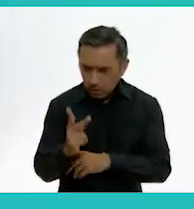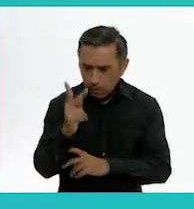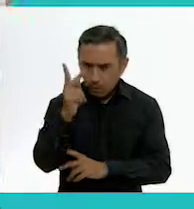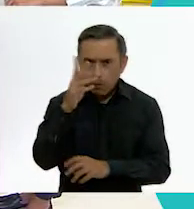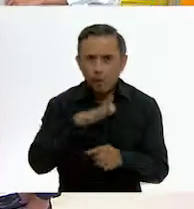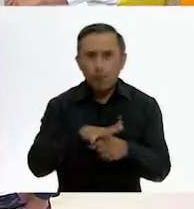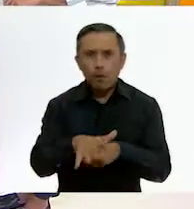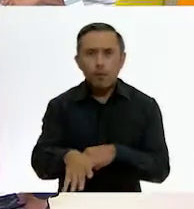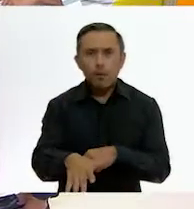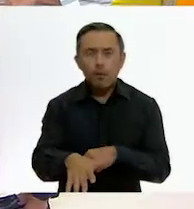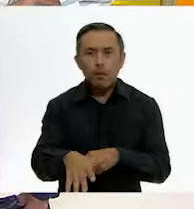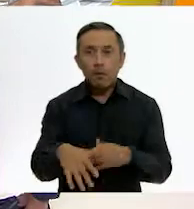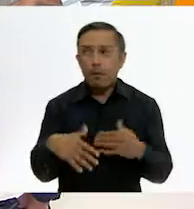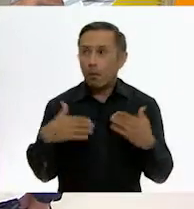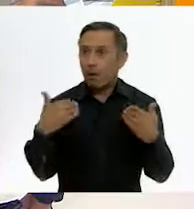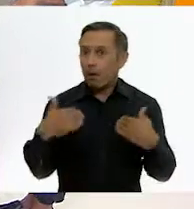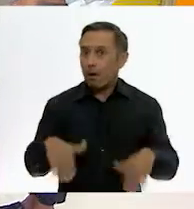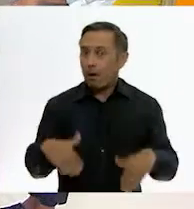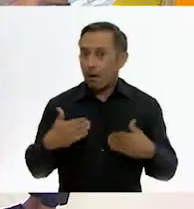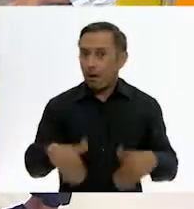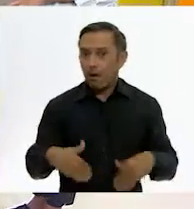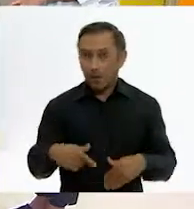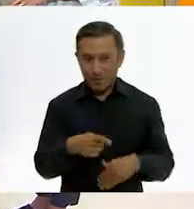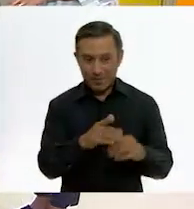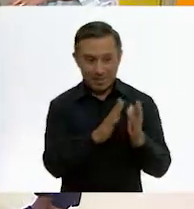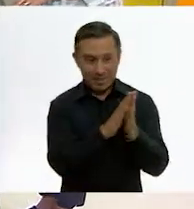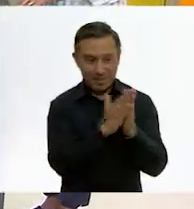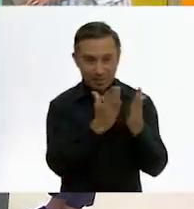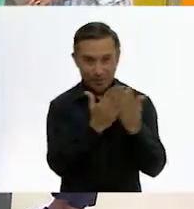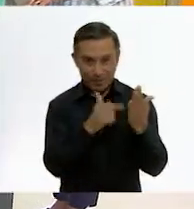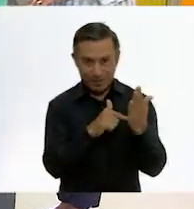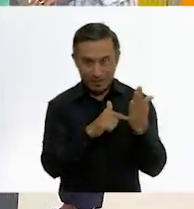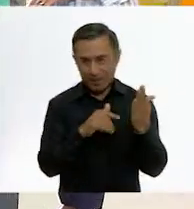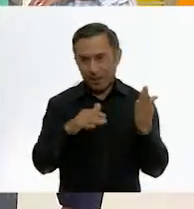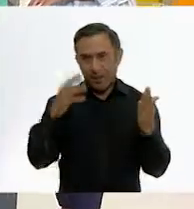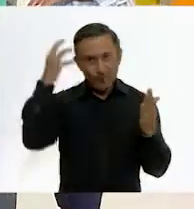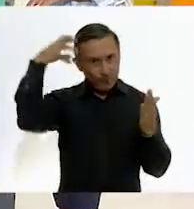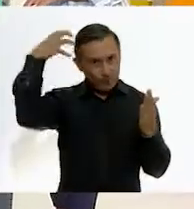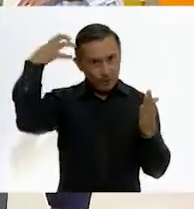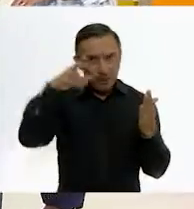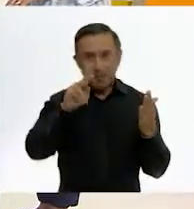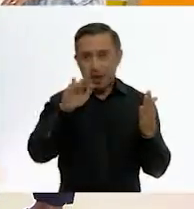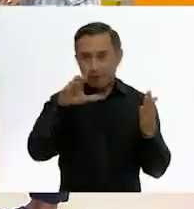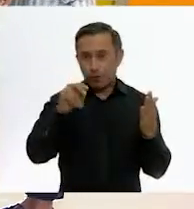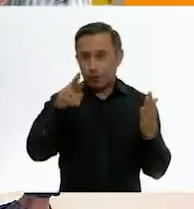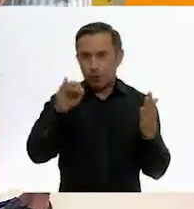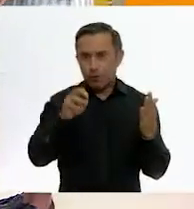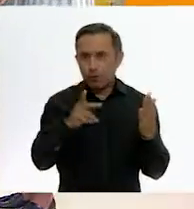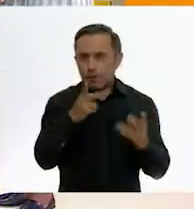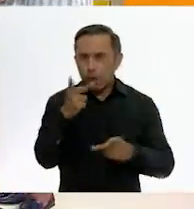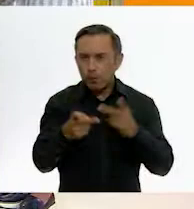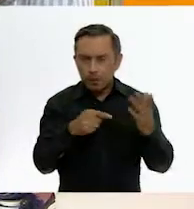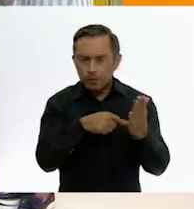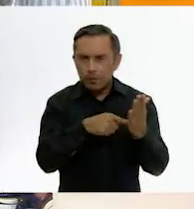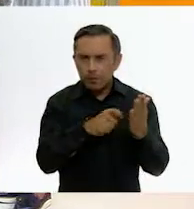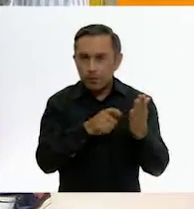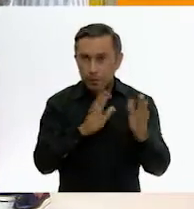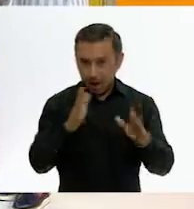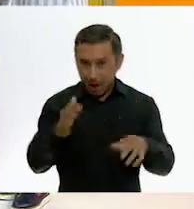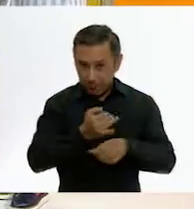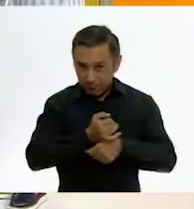qué les parecieron estos fragmentos del libro de las preguntas de pablo neruda investigaron un poco más acerca de